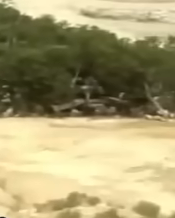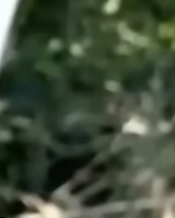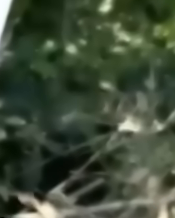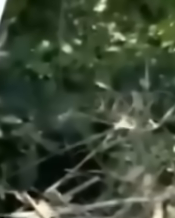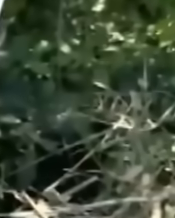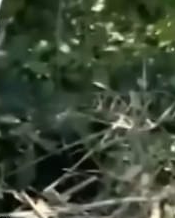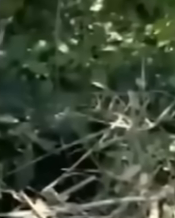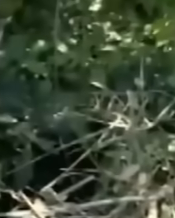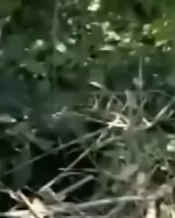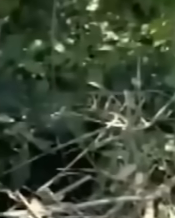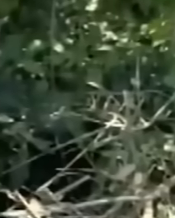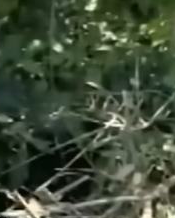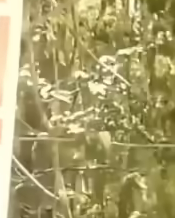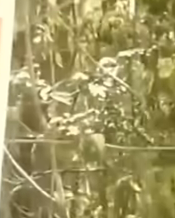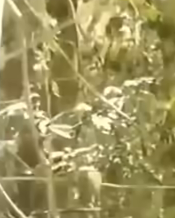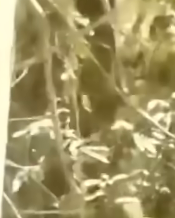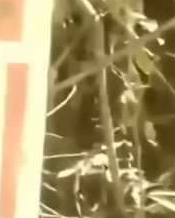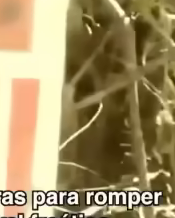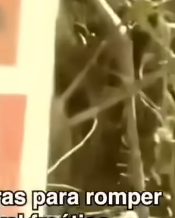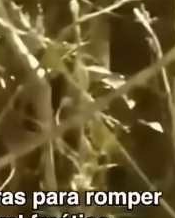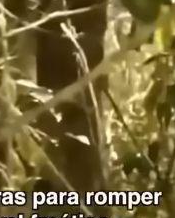hablaba de esto.